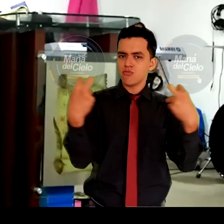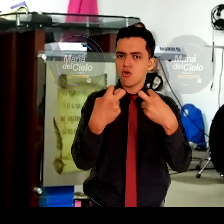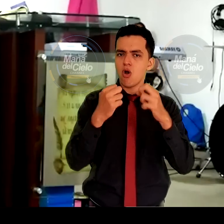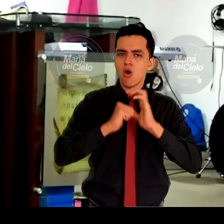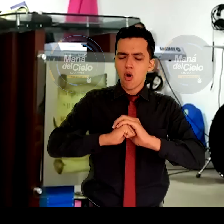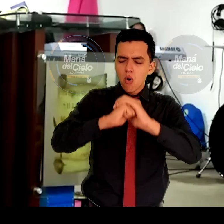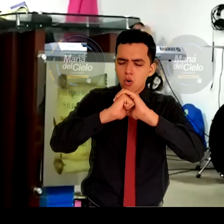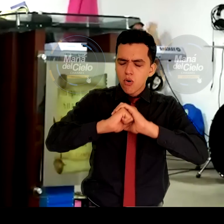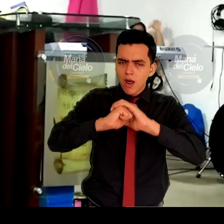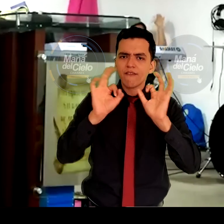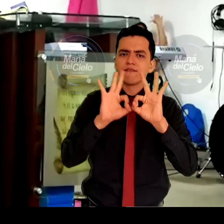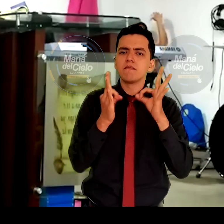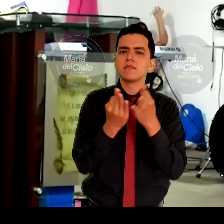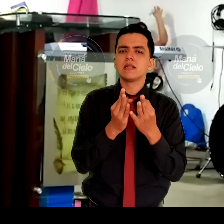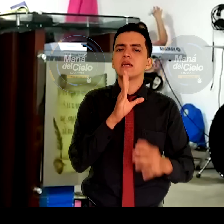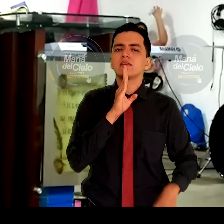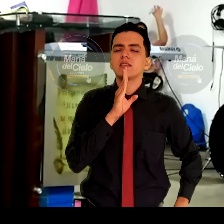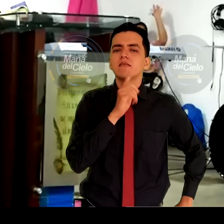mano.